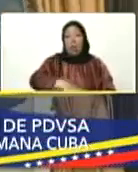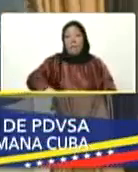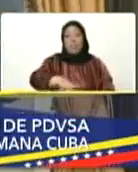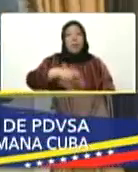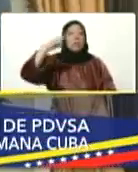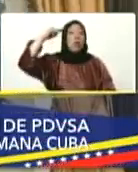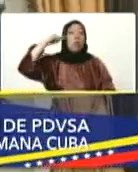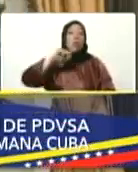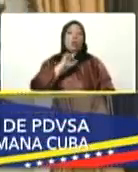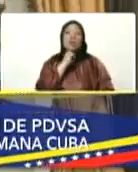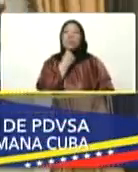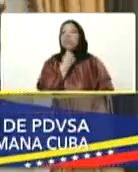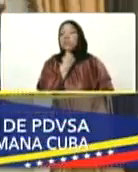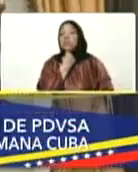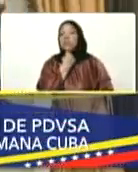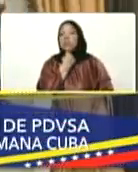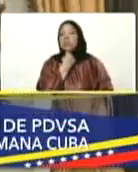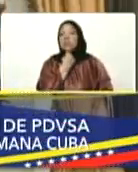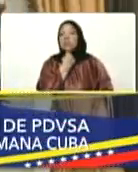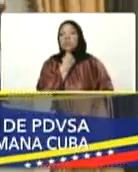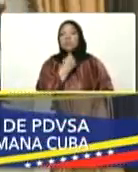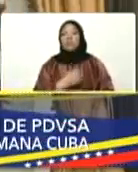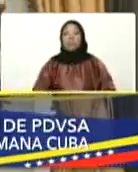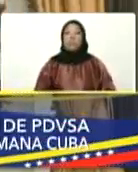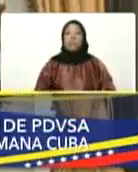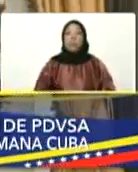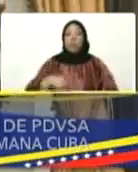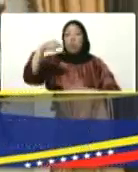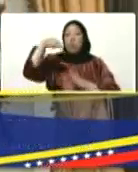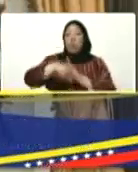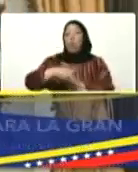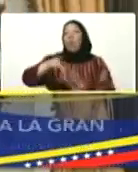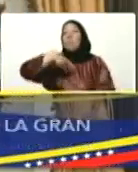del Silencio, como un profeta,